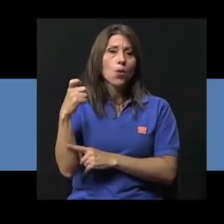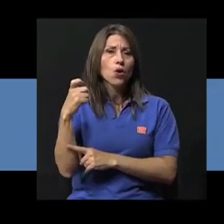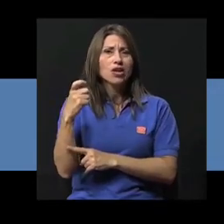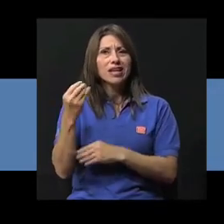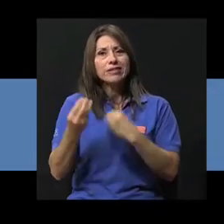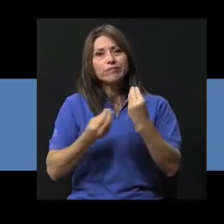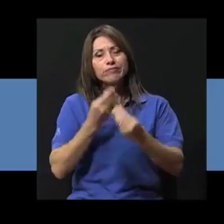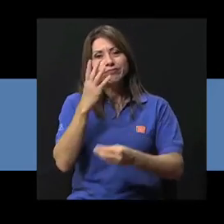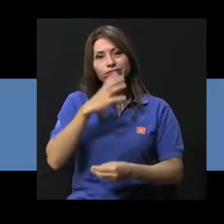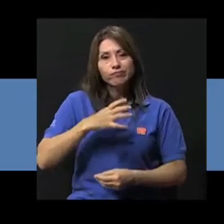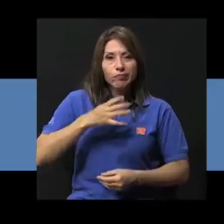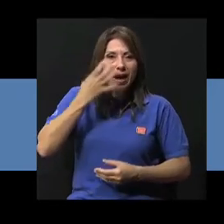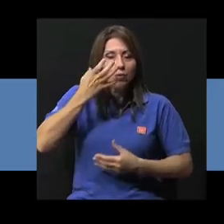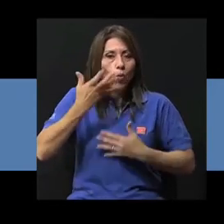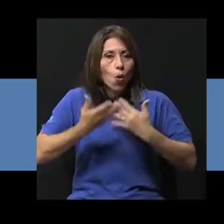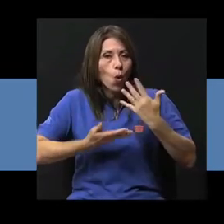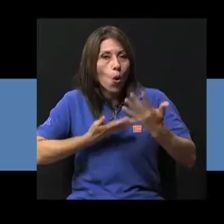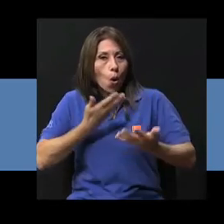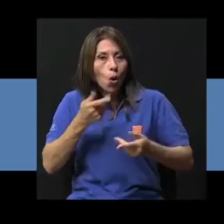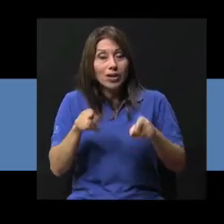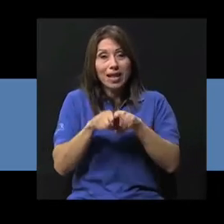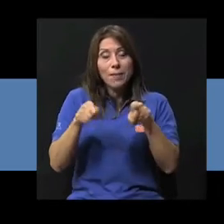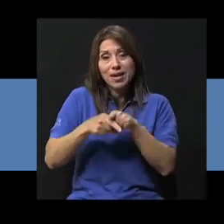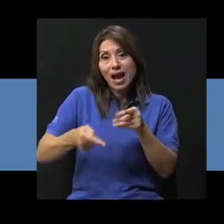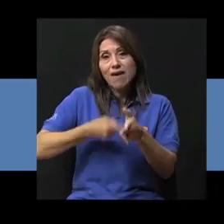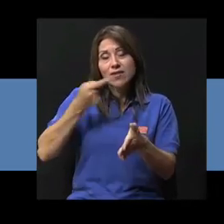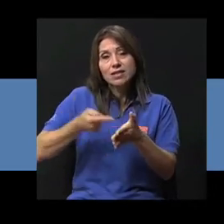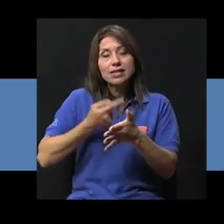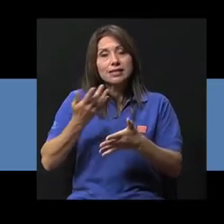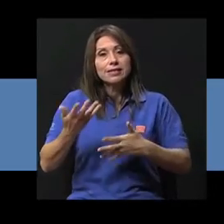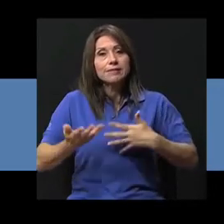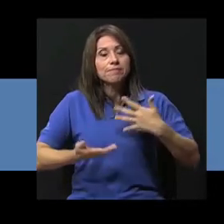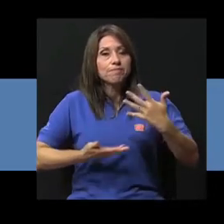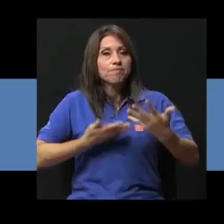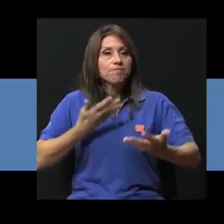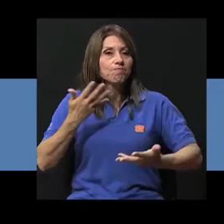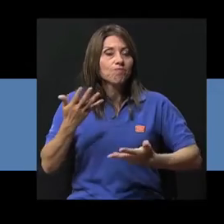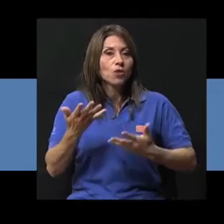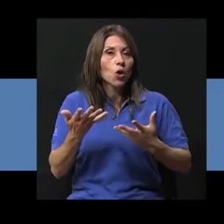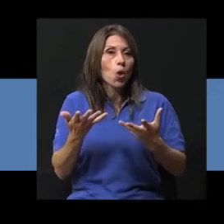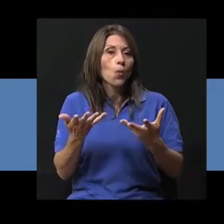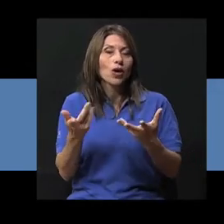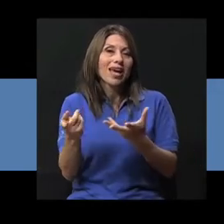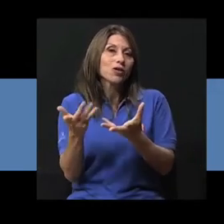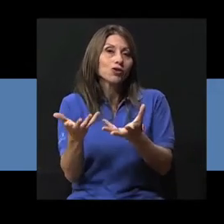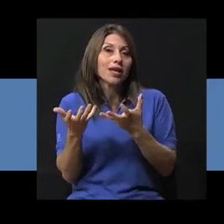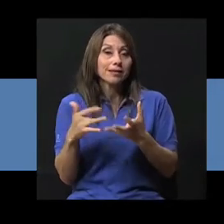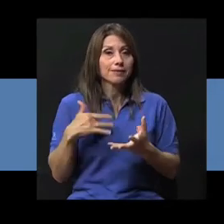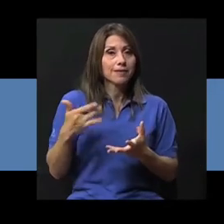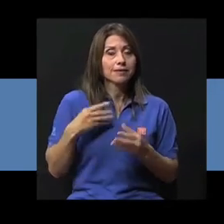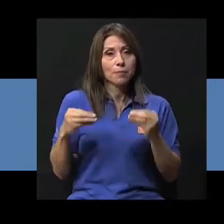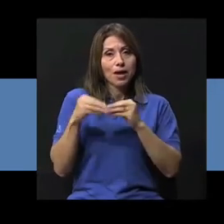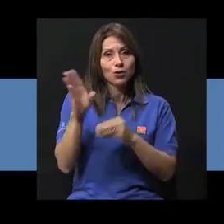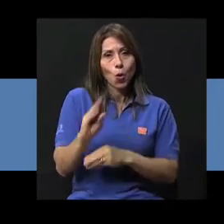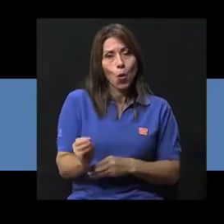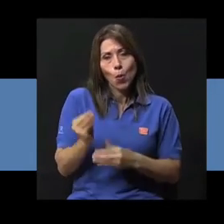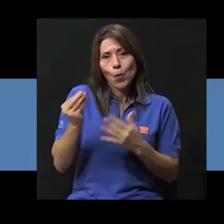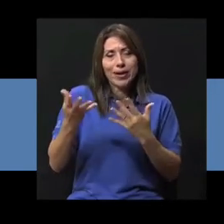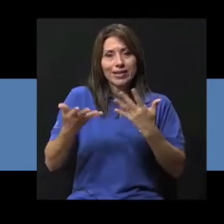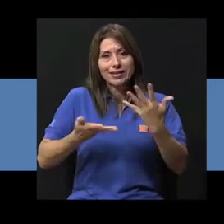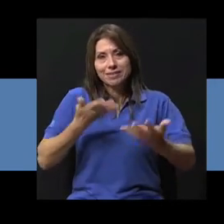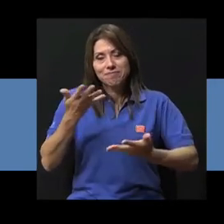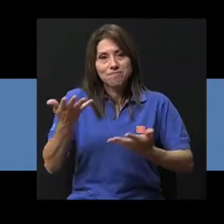Porque están de mal humor, qué sé yo, también a veces les da como queriendo ser un poco